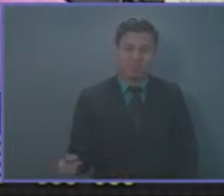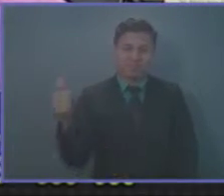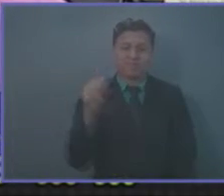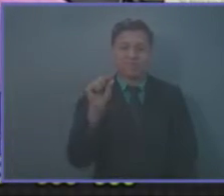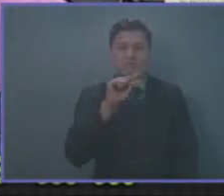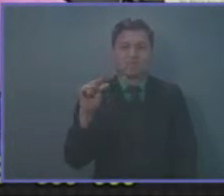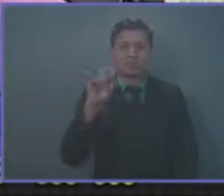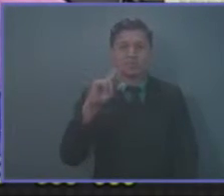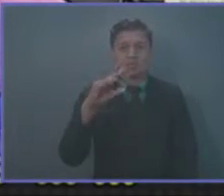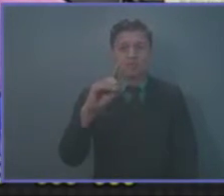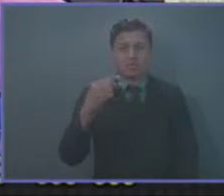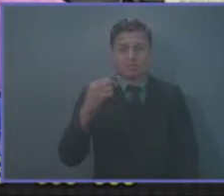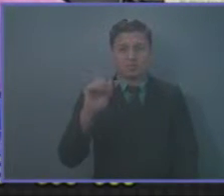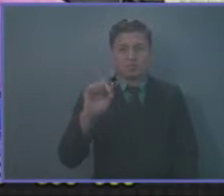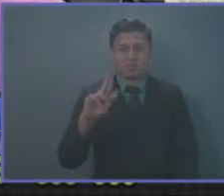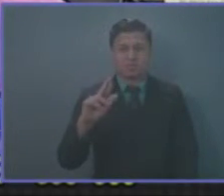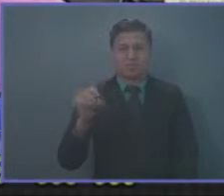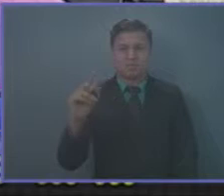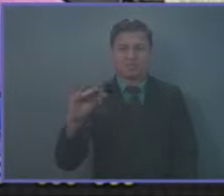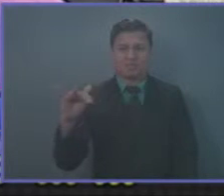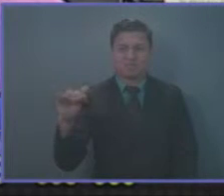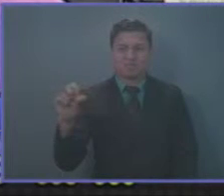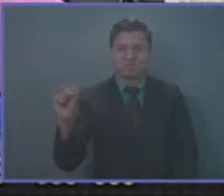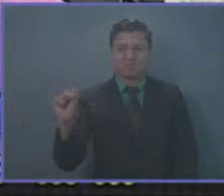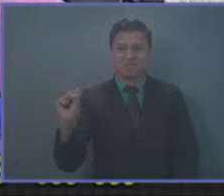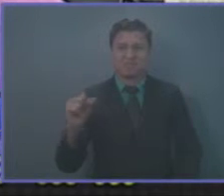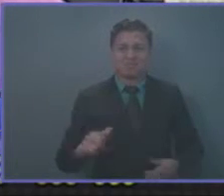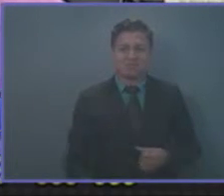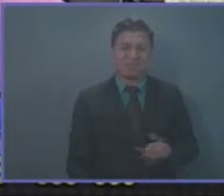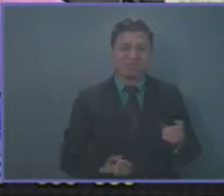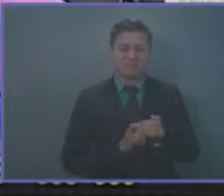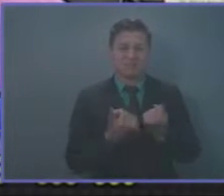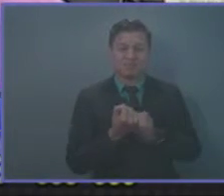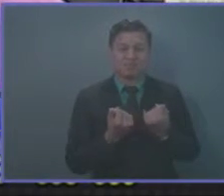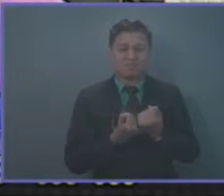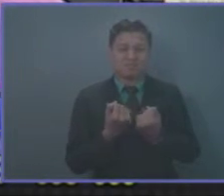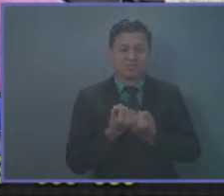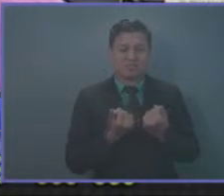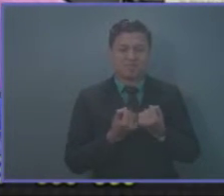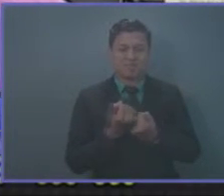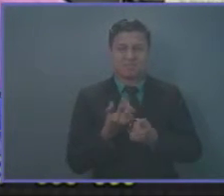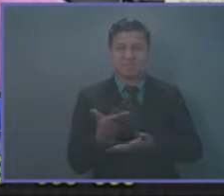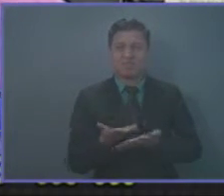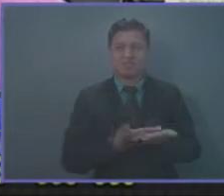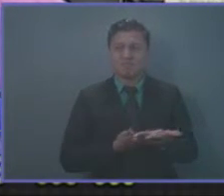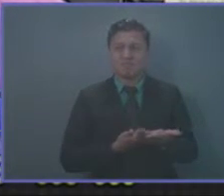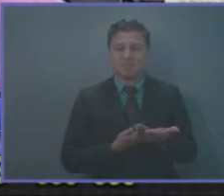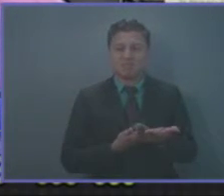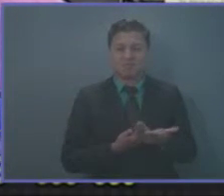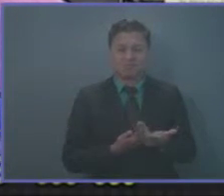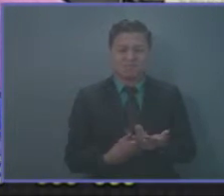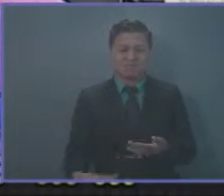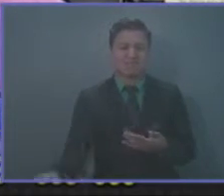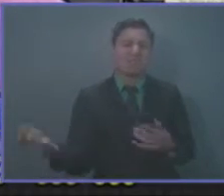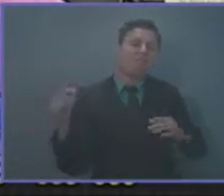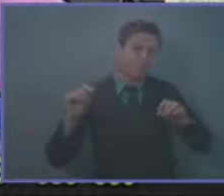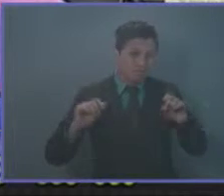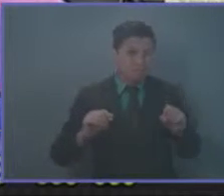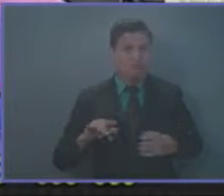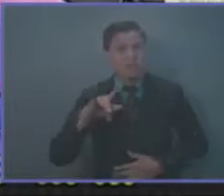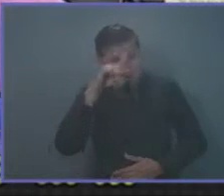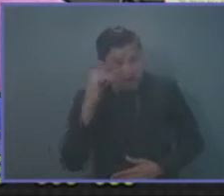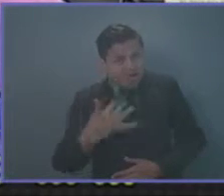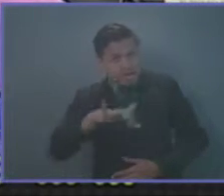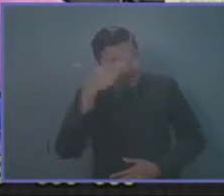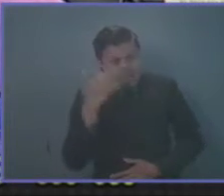que con el acompañamiento también de los sindicatos del CETUES, que está muy activo